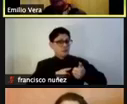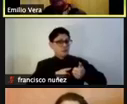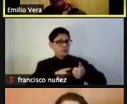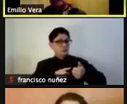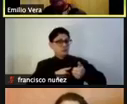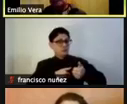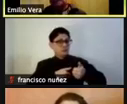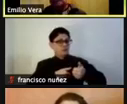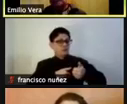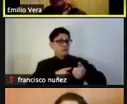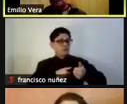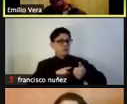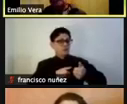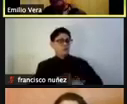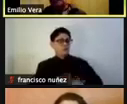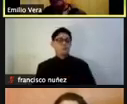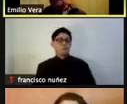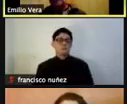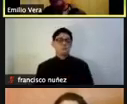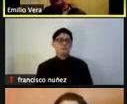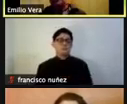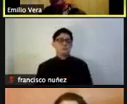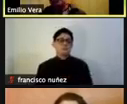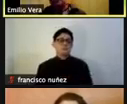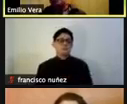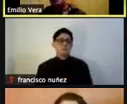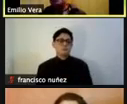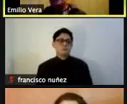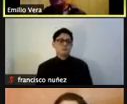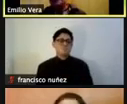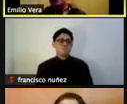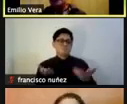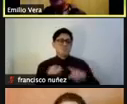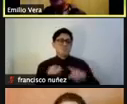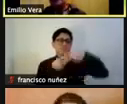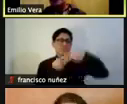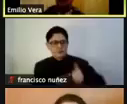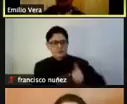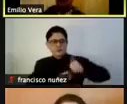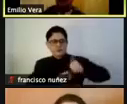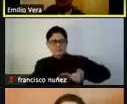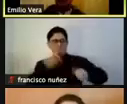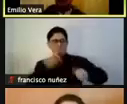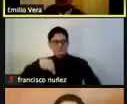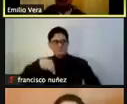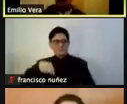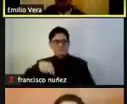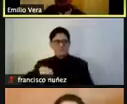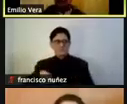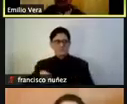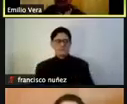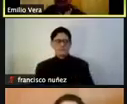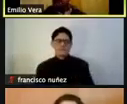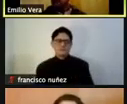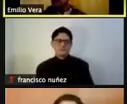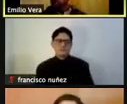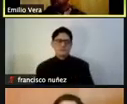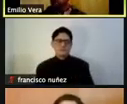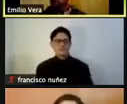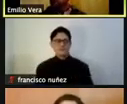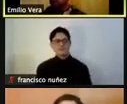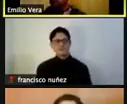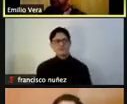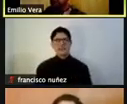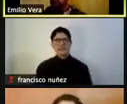la instrumentación, o sea, tener la capacidad de manejar el conocimiento necesario que se puede adquirir